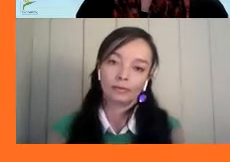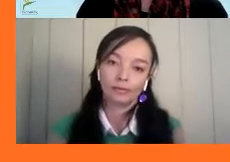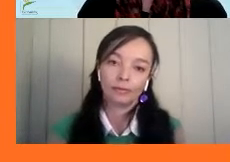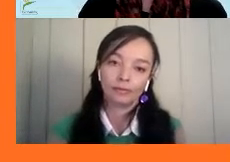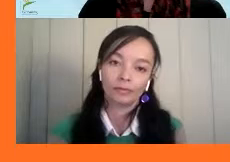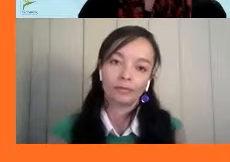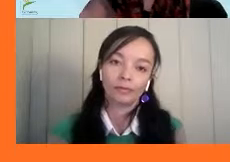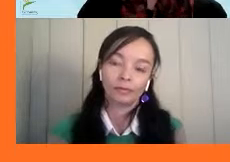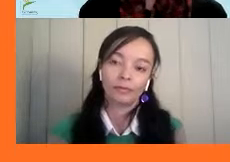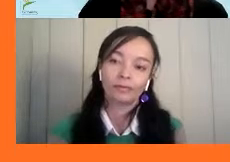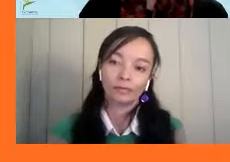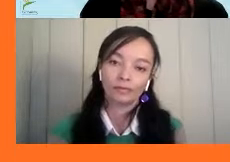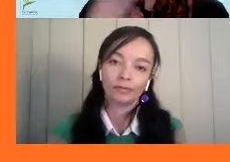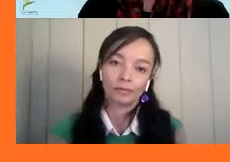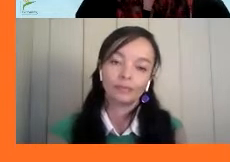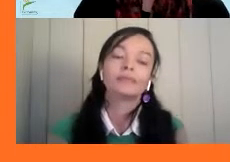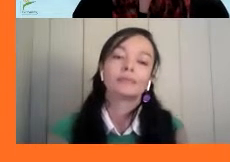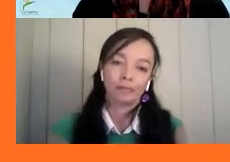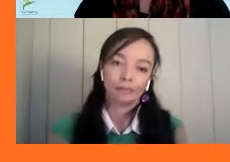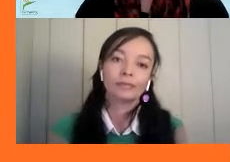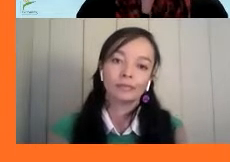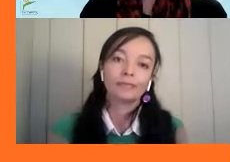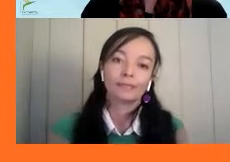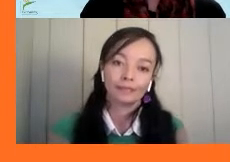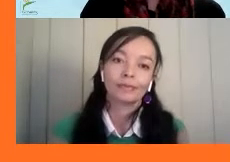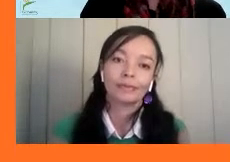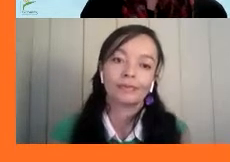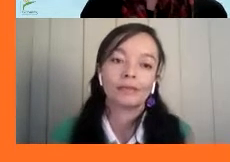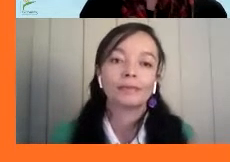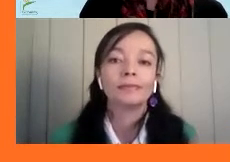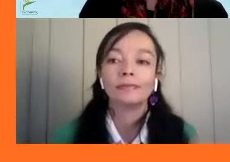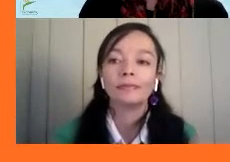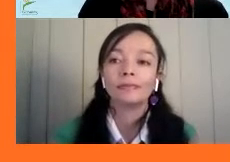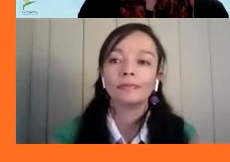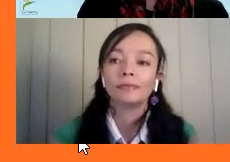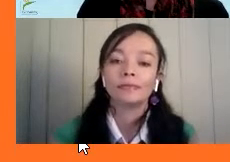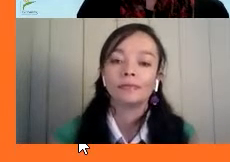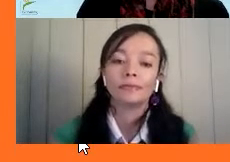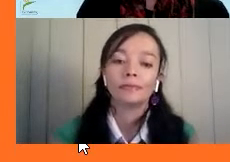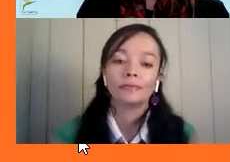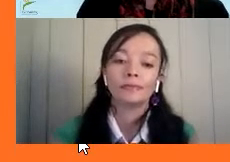Y Catalina se me puede señalar porque no veo. Un minutito.